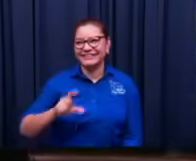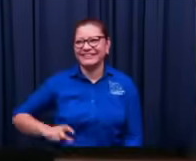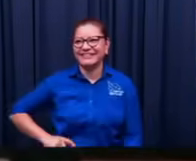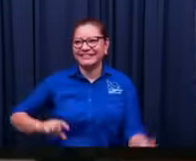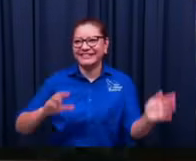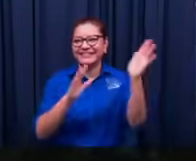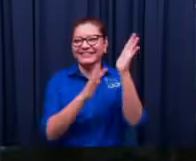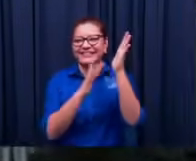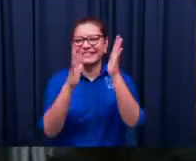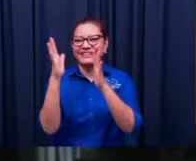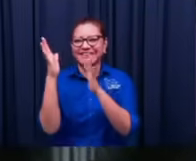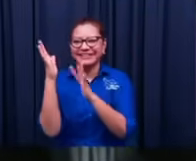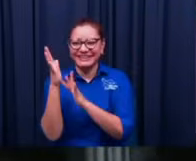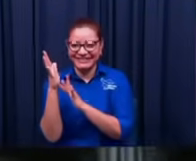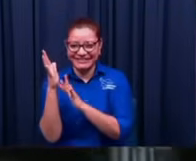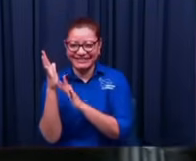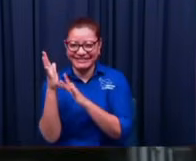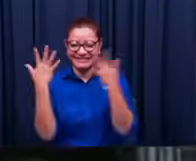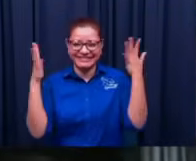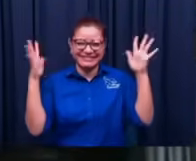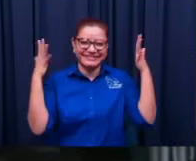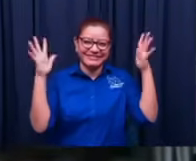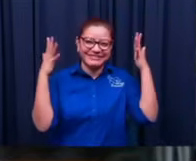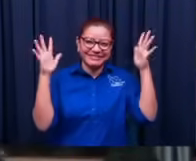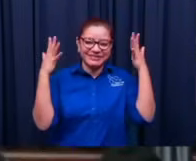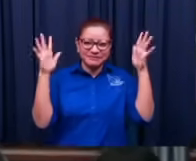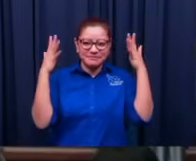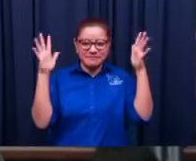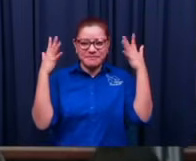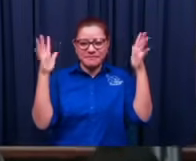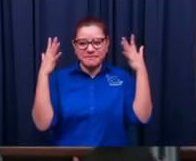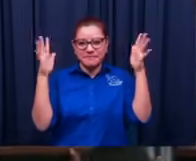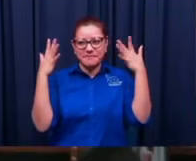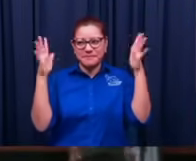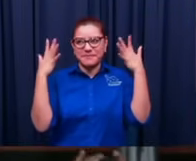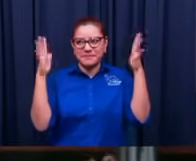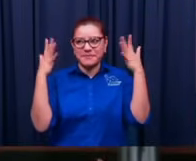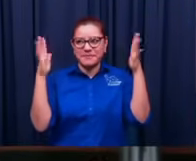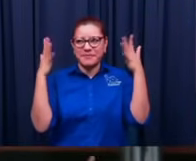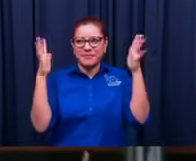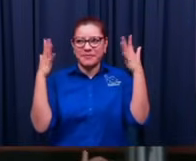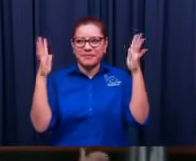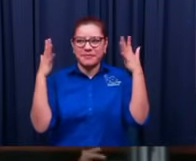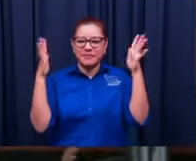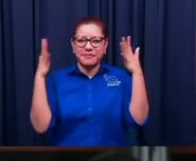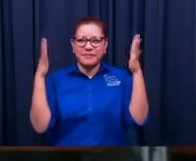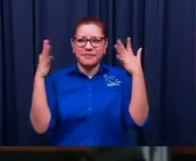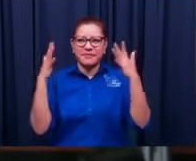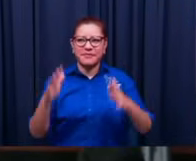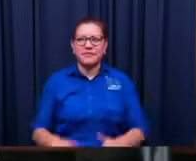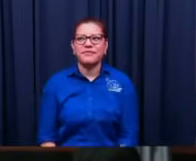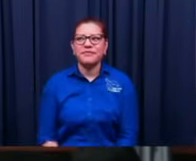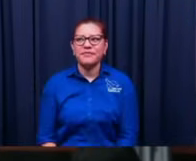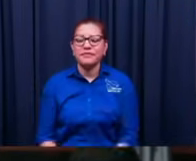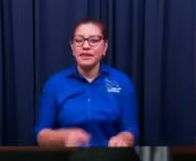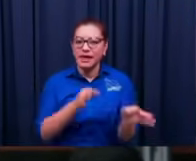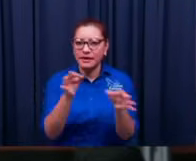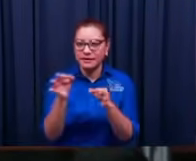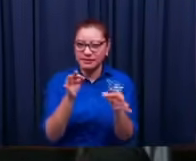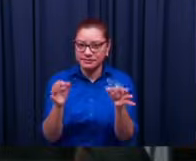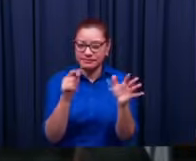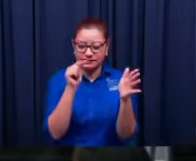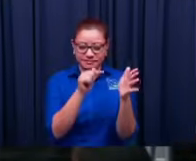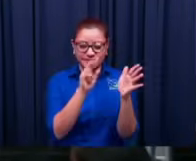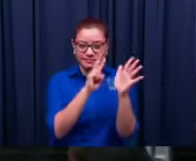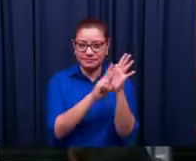tan mish. Ok. Pero ese no es el punto donde yo quiero llegar. Solo estoy diciendo